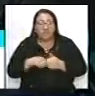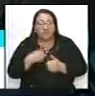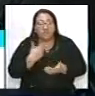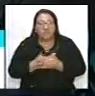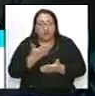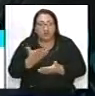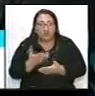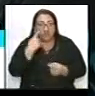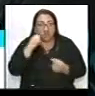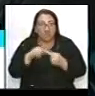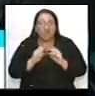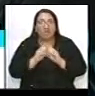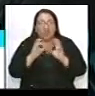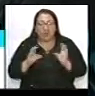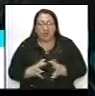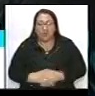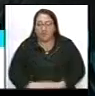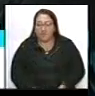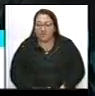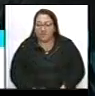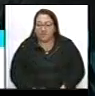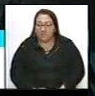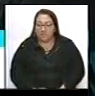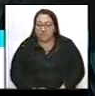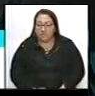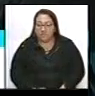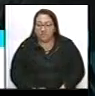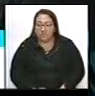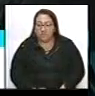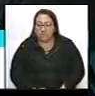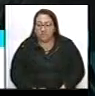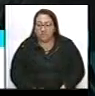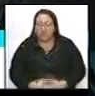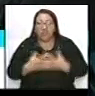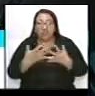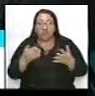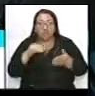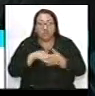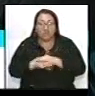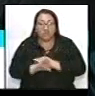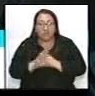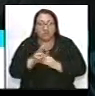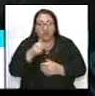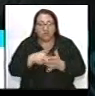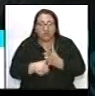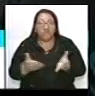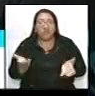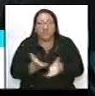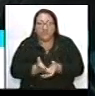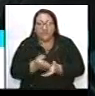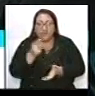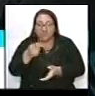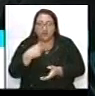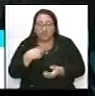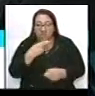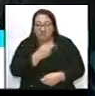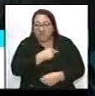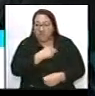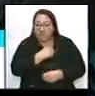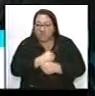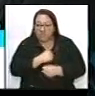hechos objetivos. Los hechos que se evidencian en el expediente. Ese es nuestro